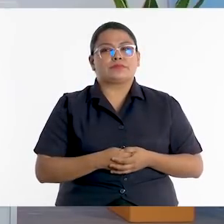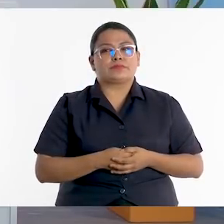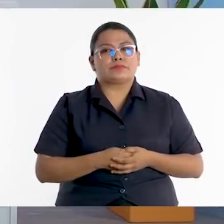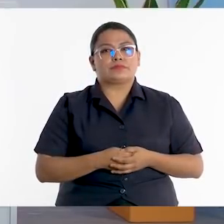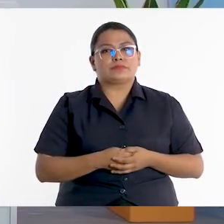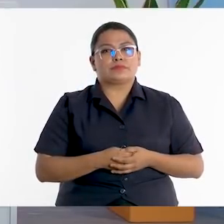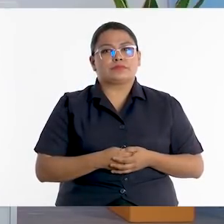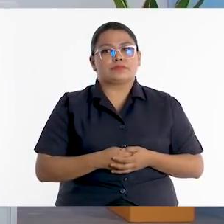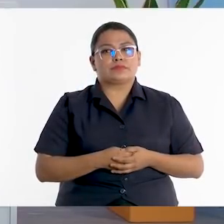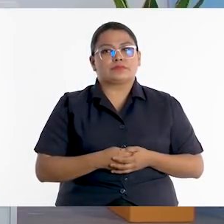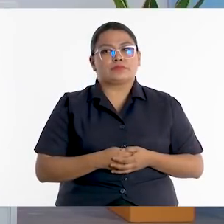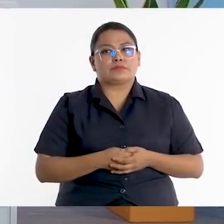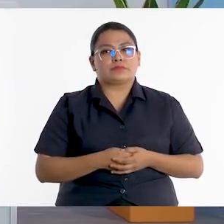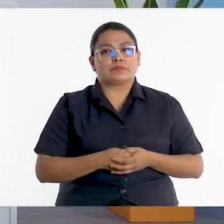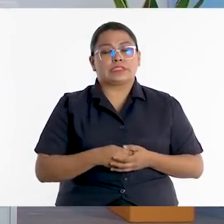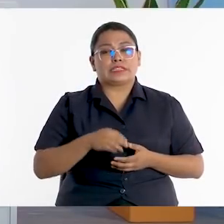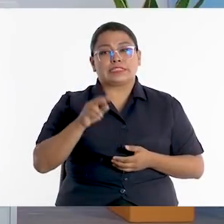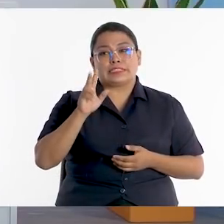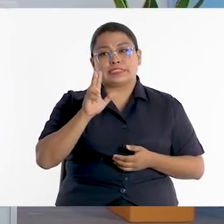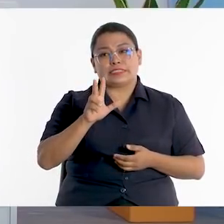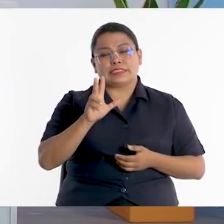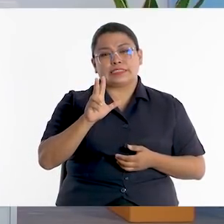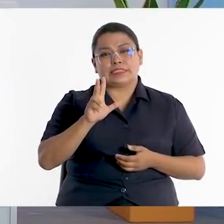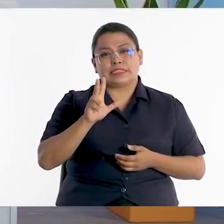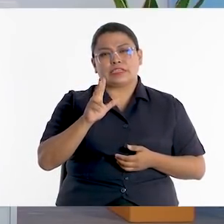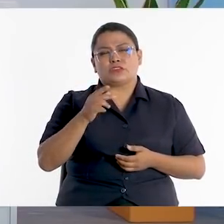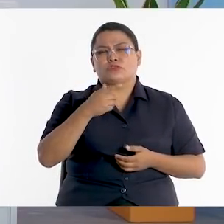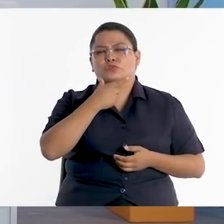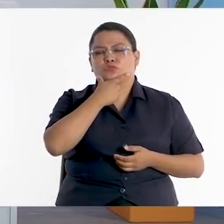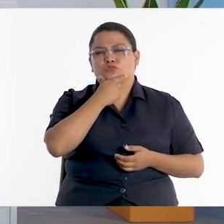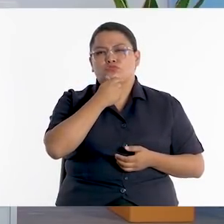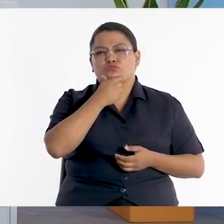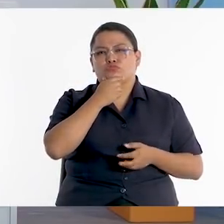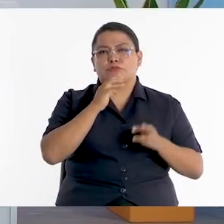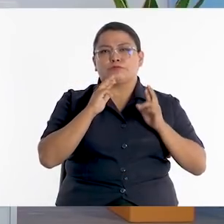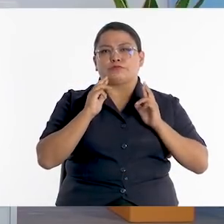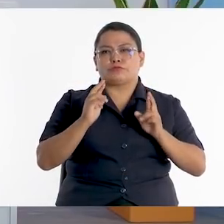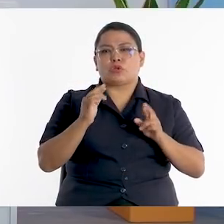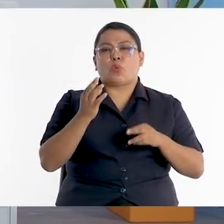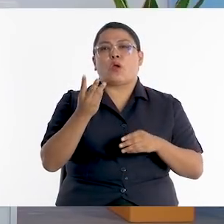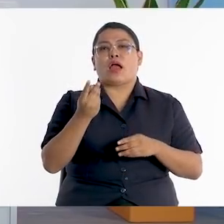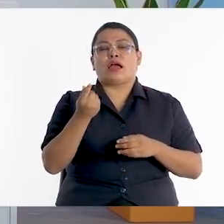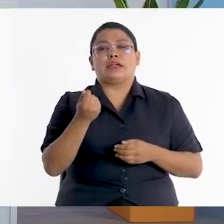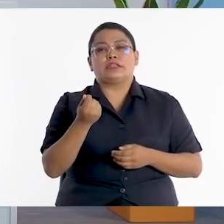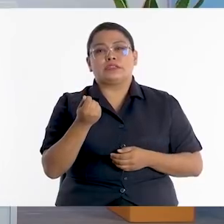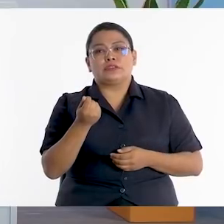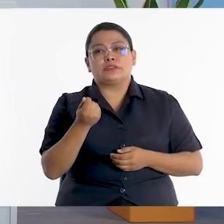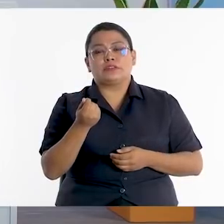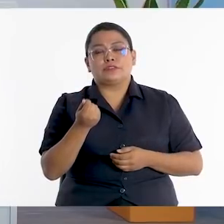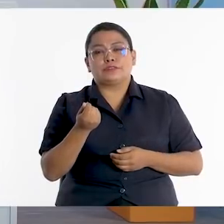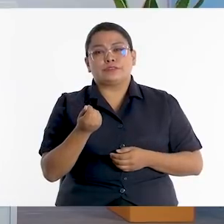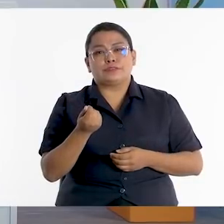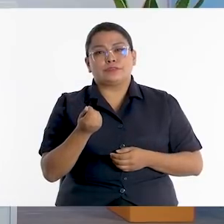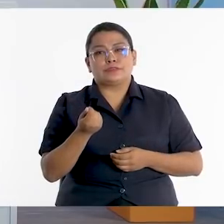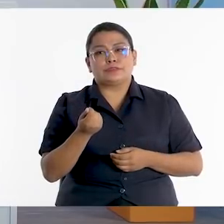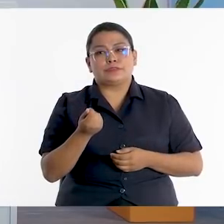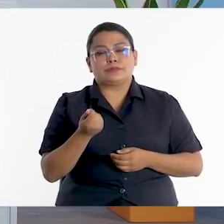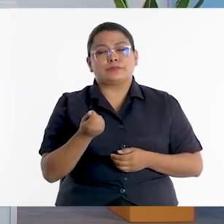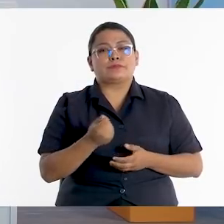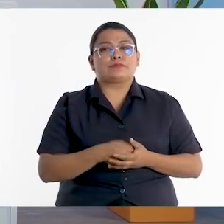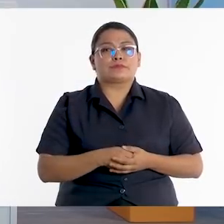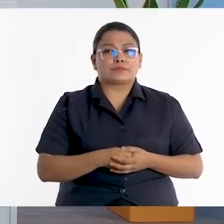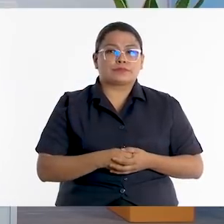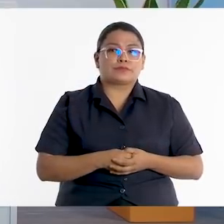Colocamos en la recta inferior el 3 y nuestra duda será responder cuál es el valor correspondiente a esta